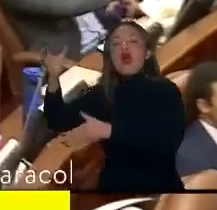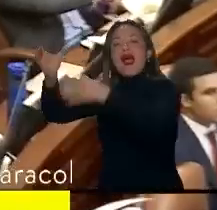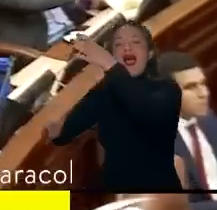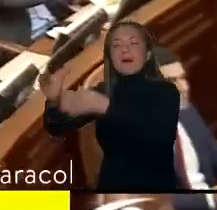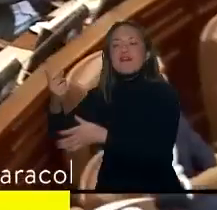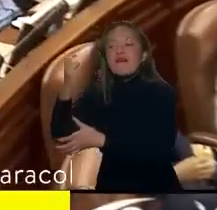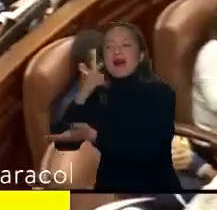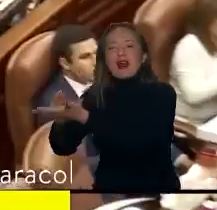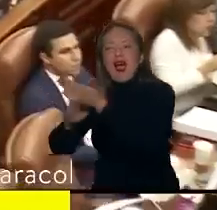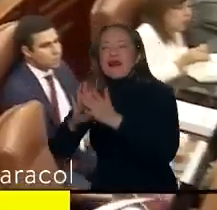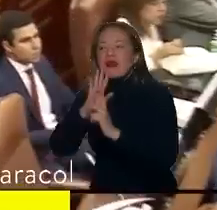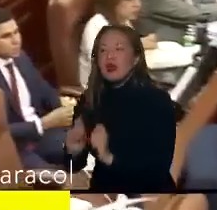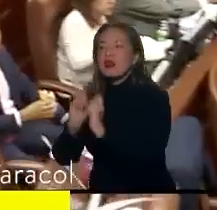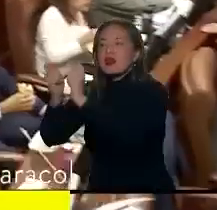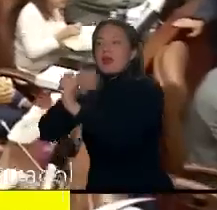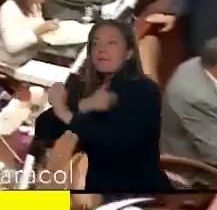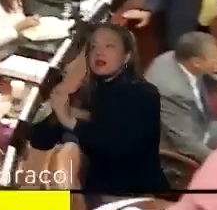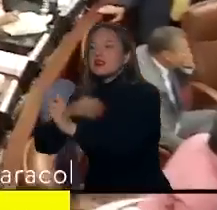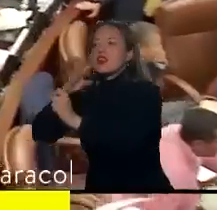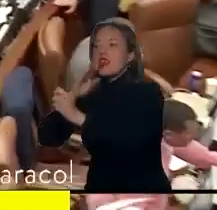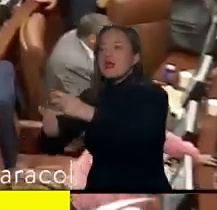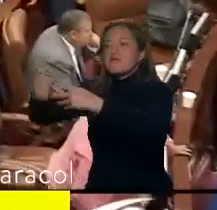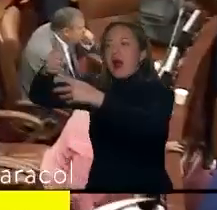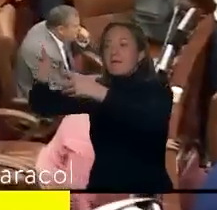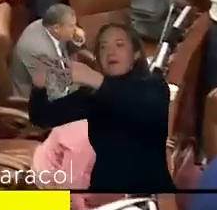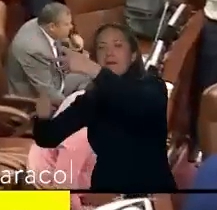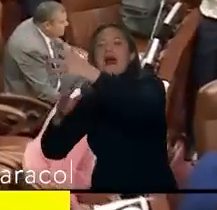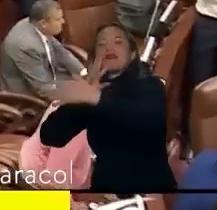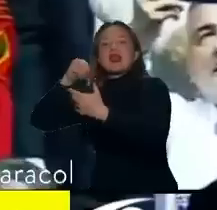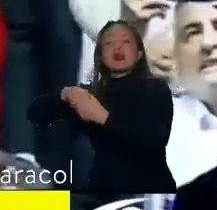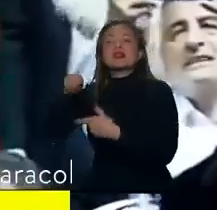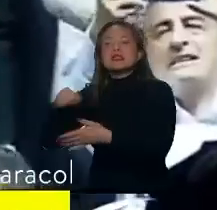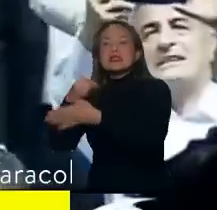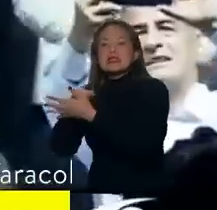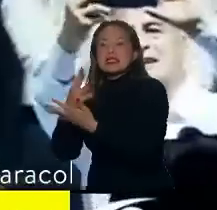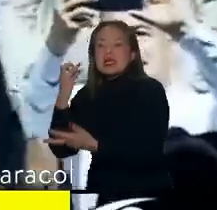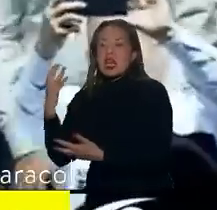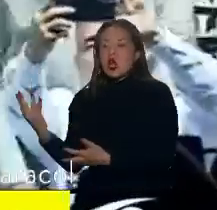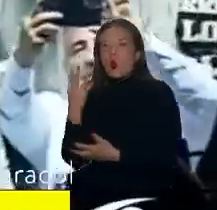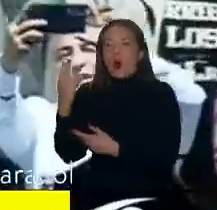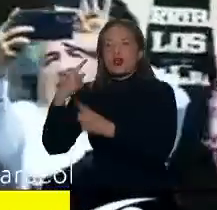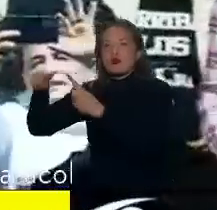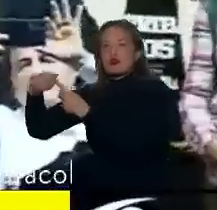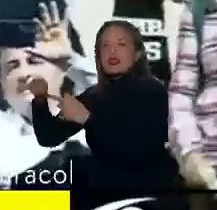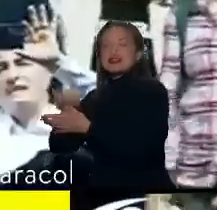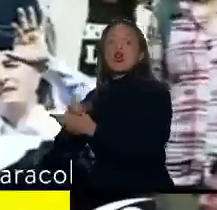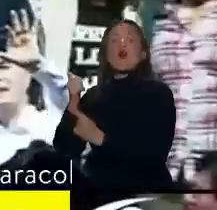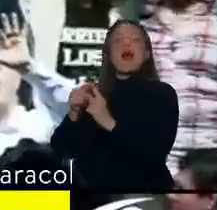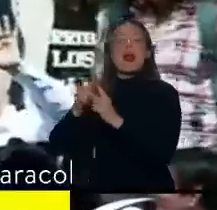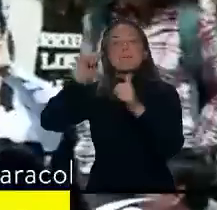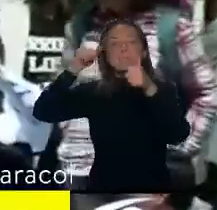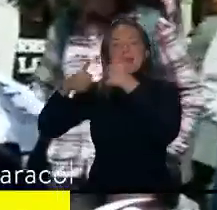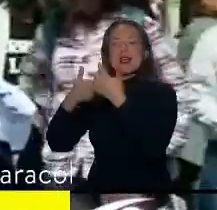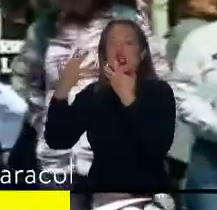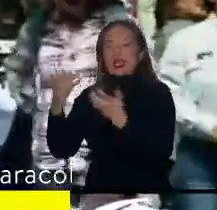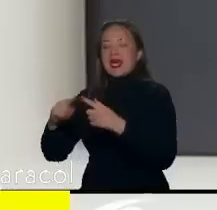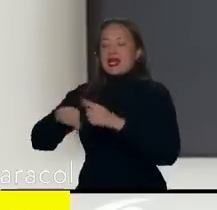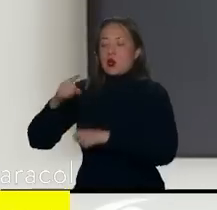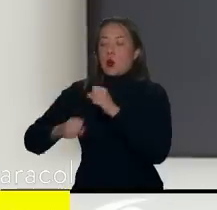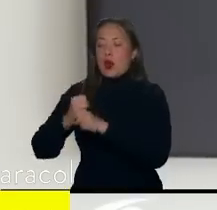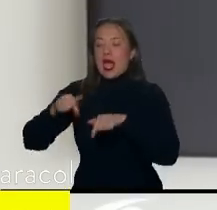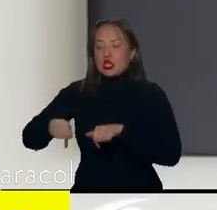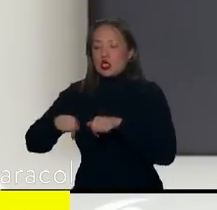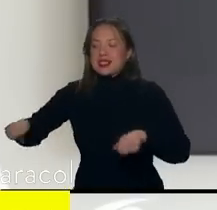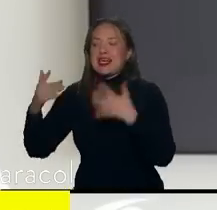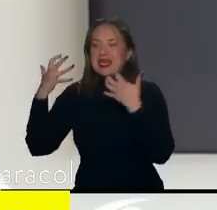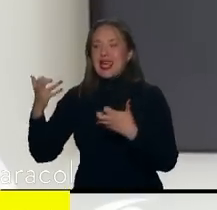de Representantes. Allí tres fuerzas políticas buscan la presidencia para el primer año. Una de ellas es el Pacto Histórico. El